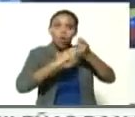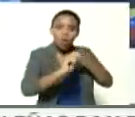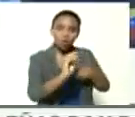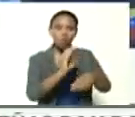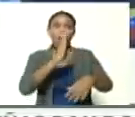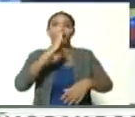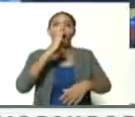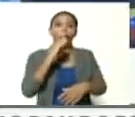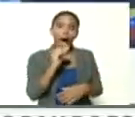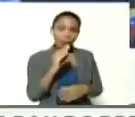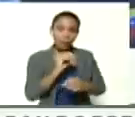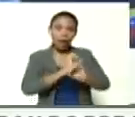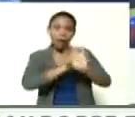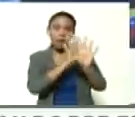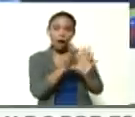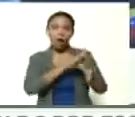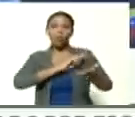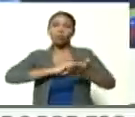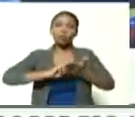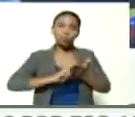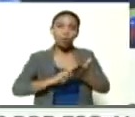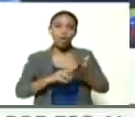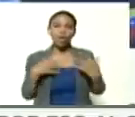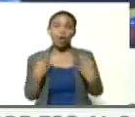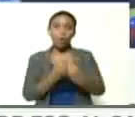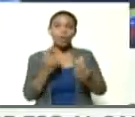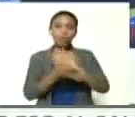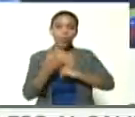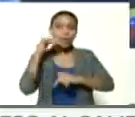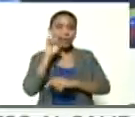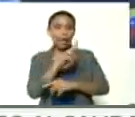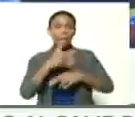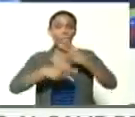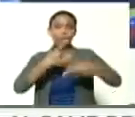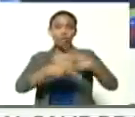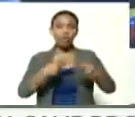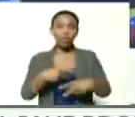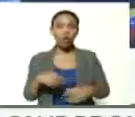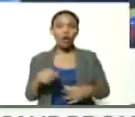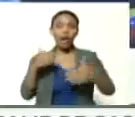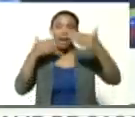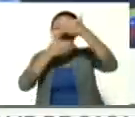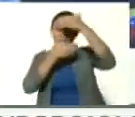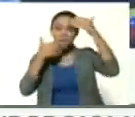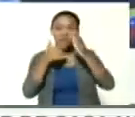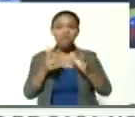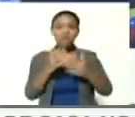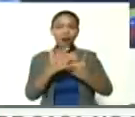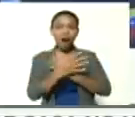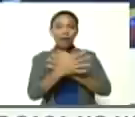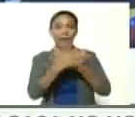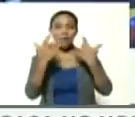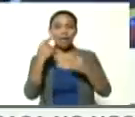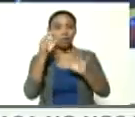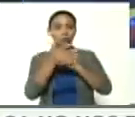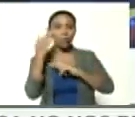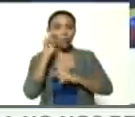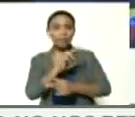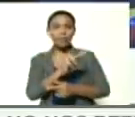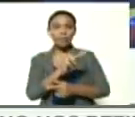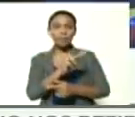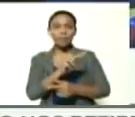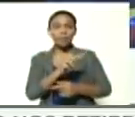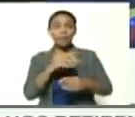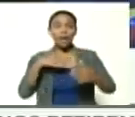los países garantes como acompañantes que llevaron el proceso con la FARC, como con los países garantes y acompañantes que llevaron